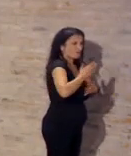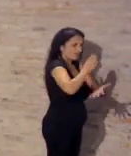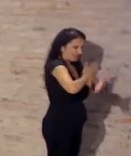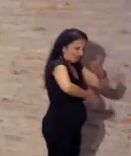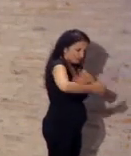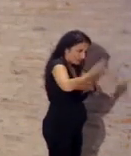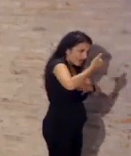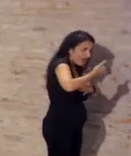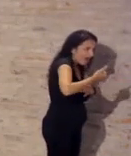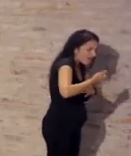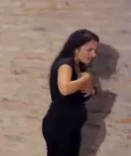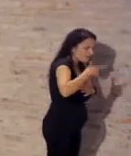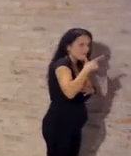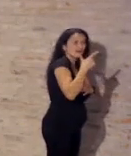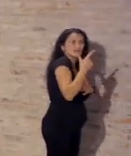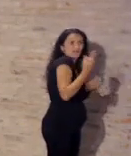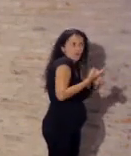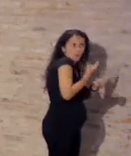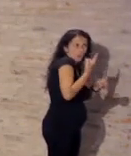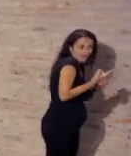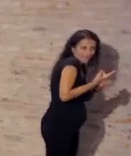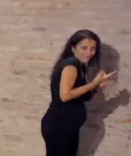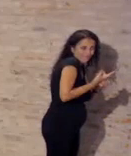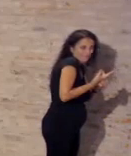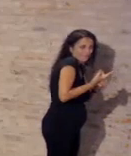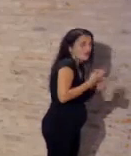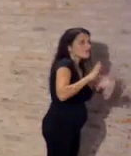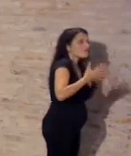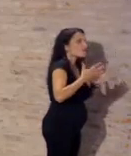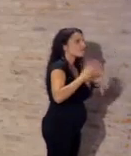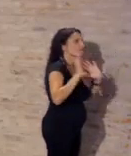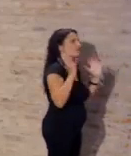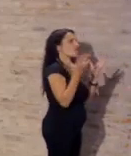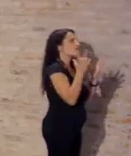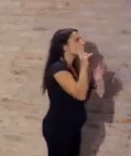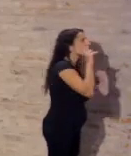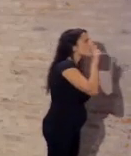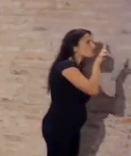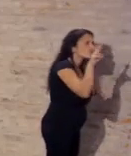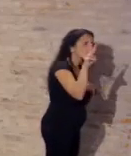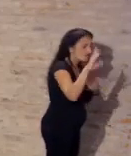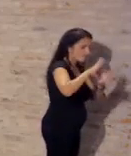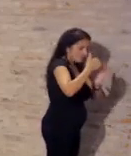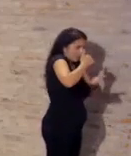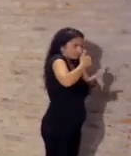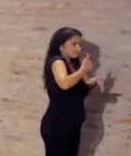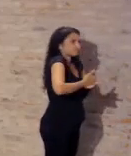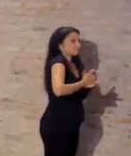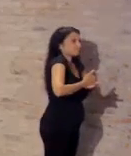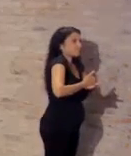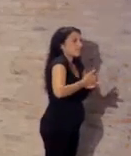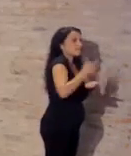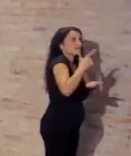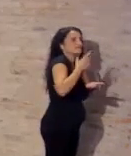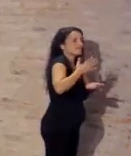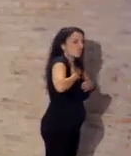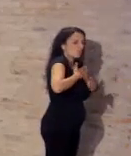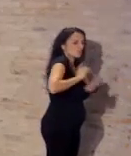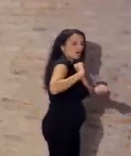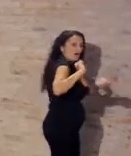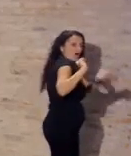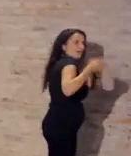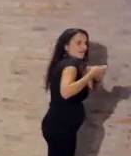pensar con esta forma de conocer el mundo con esta forma de existir sino que tenemos que ser de otra manera para poder